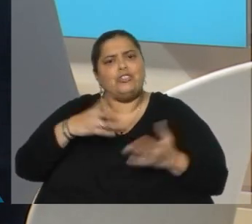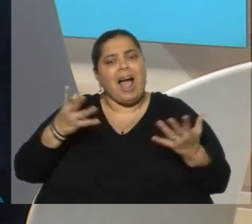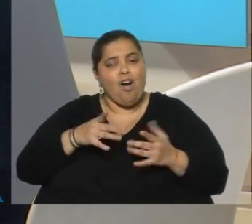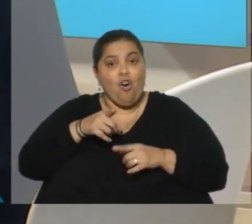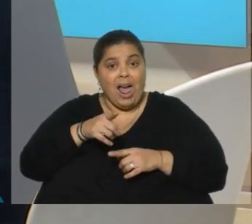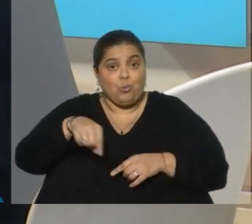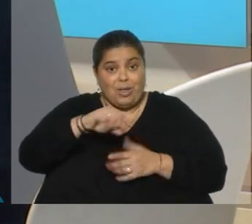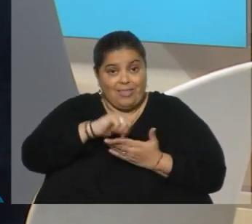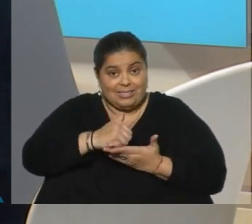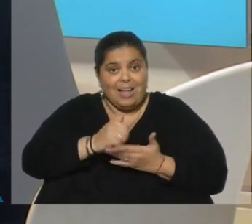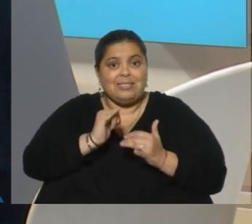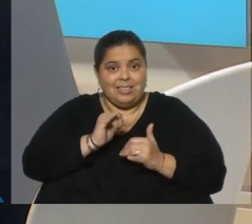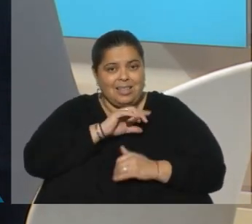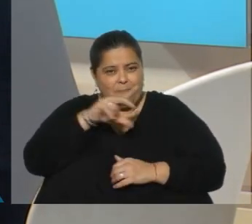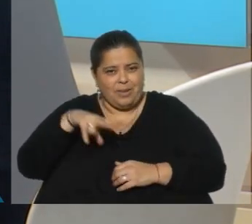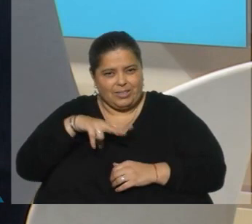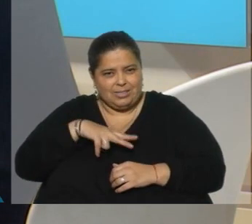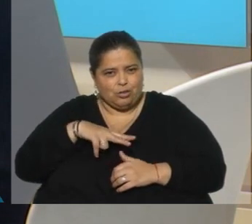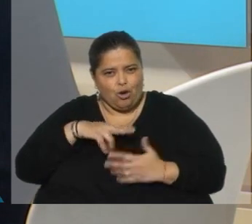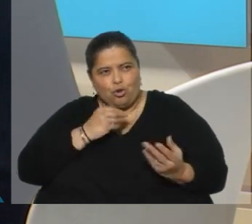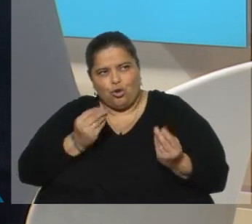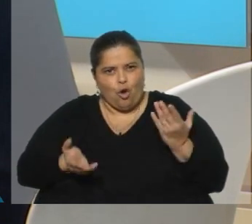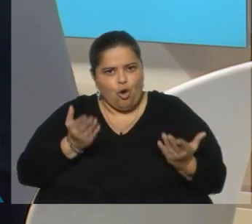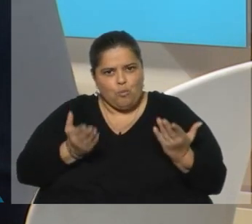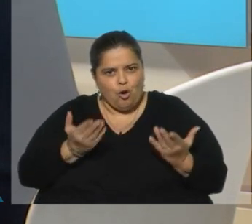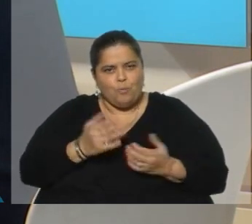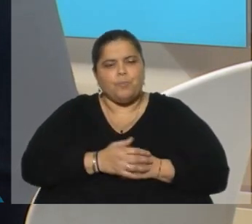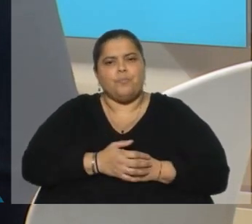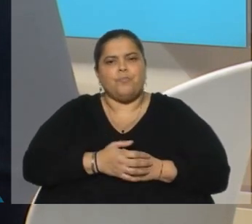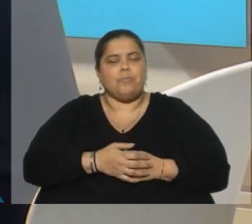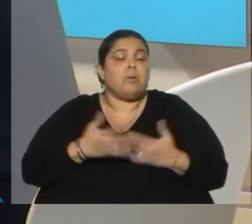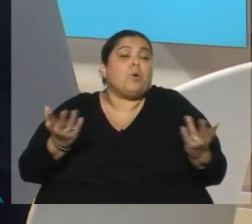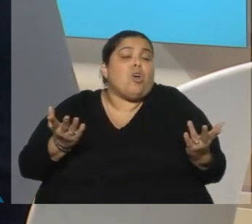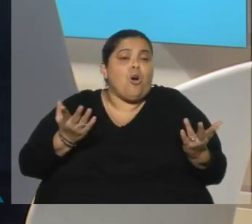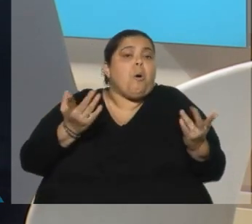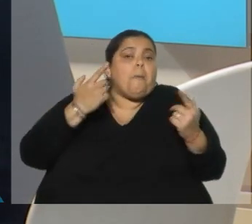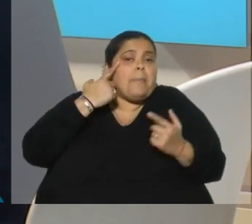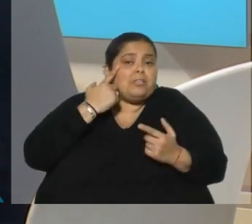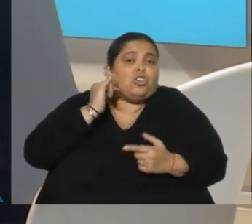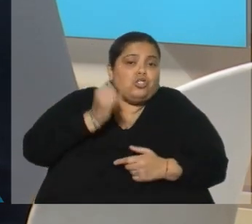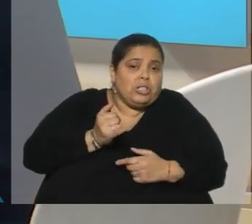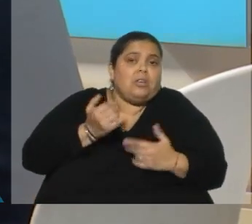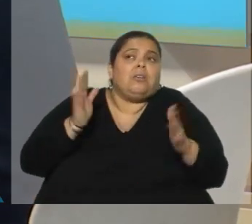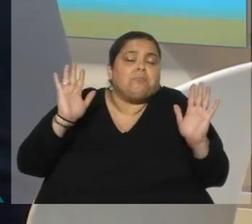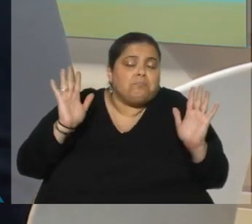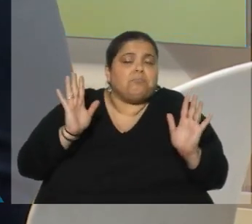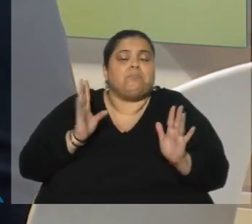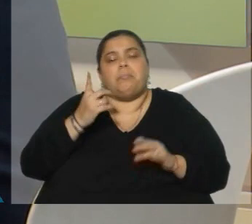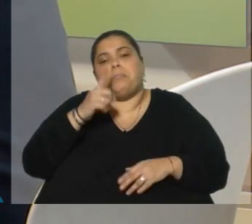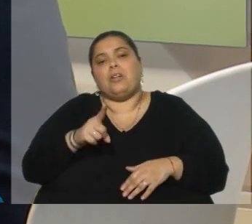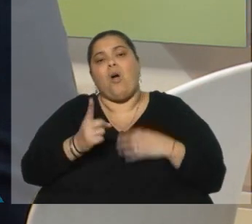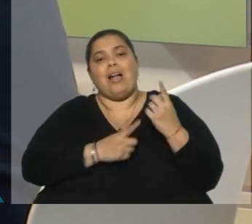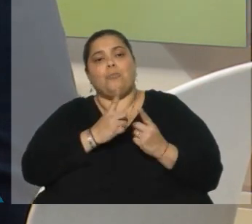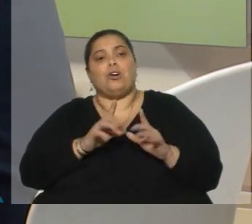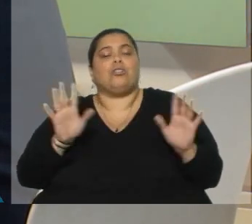están ustedes, digamos, y bueno, para el gremio es privatizar. Y bueno, yo creo que puede haber algo de ahí, pero no sé, quizás sean